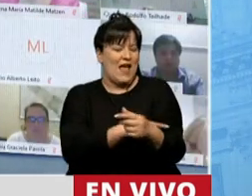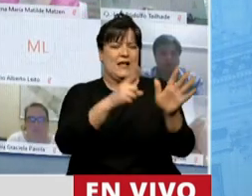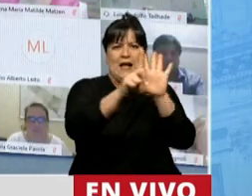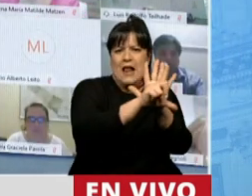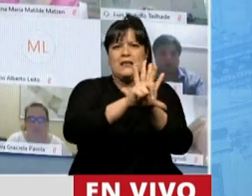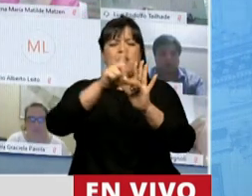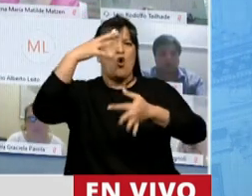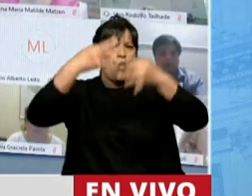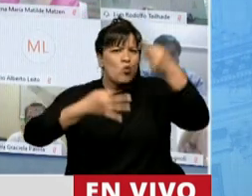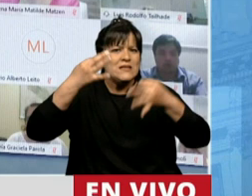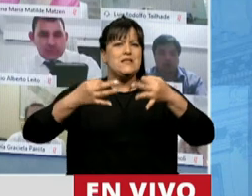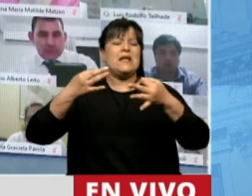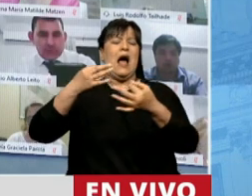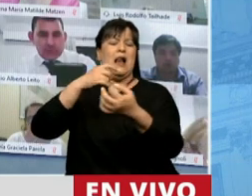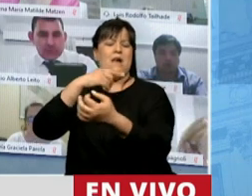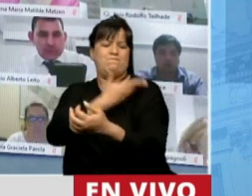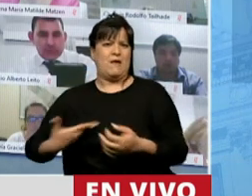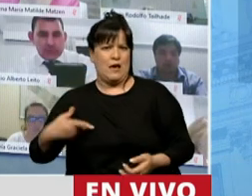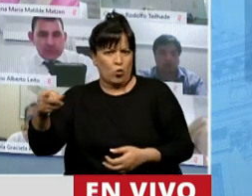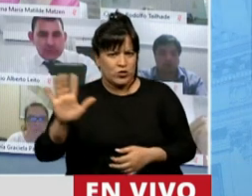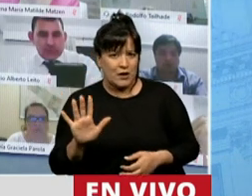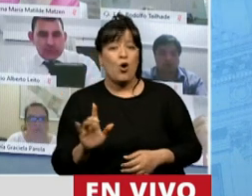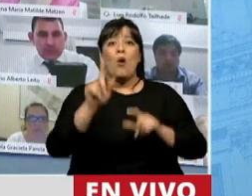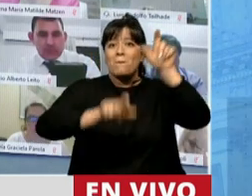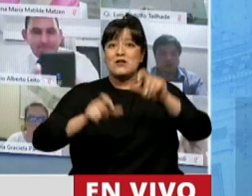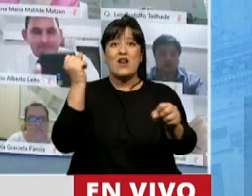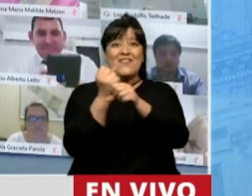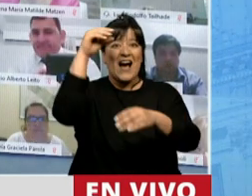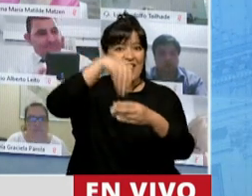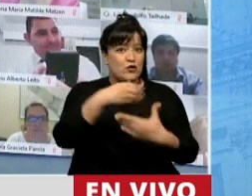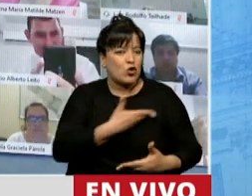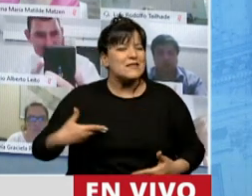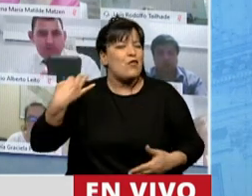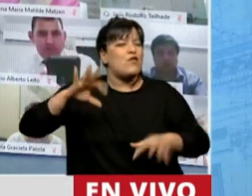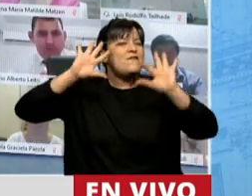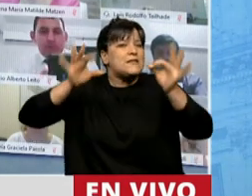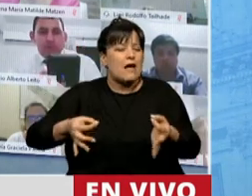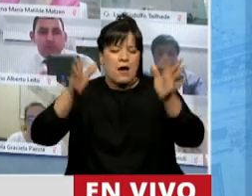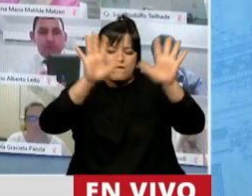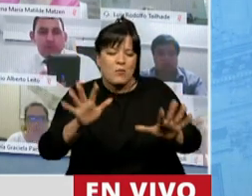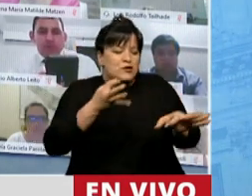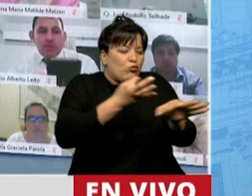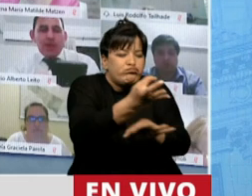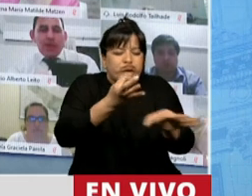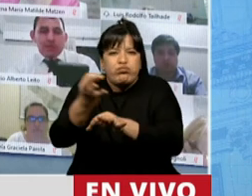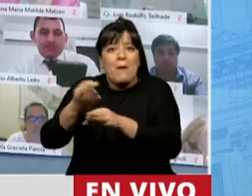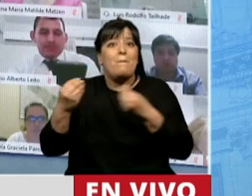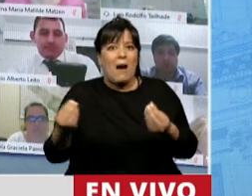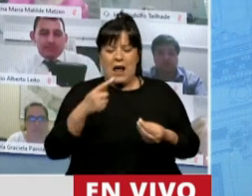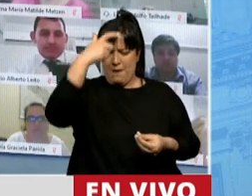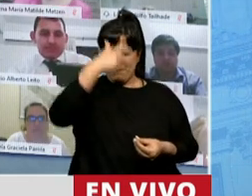todos los que los que trabajamos de la función pública también tengamos esa concientización y ese acercamiento y esa mirada para que cada decisión que